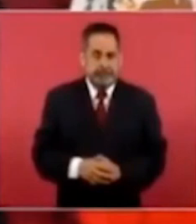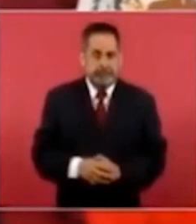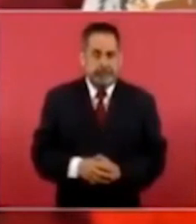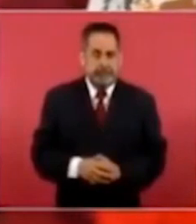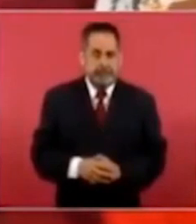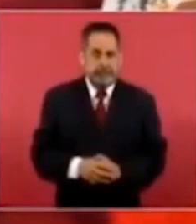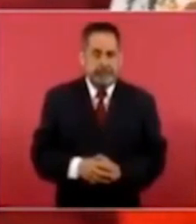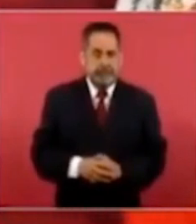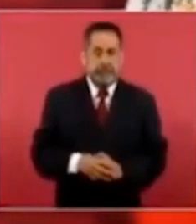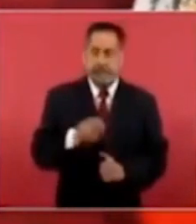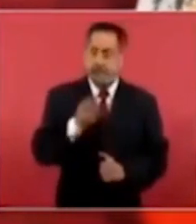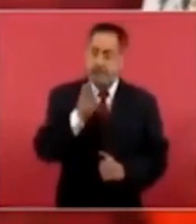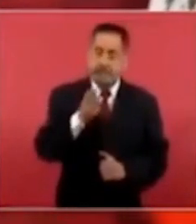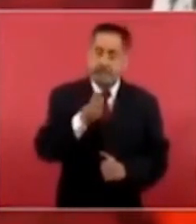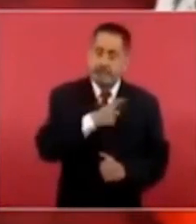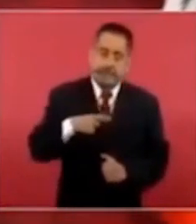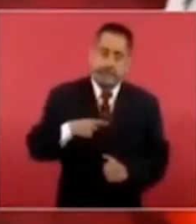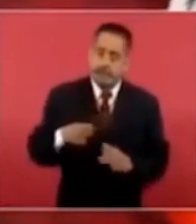aclarado